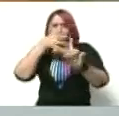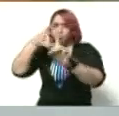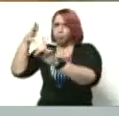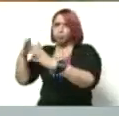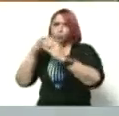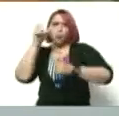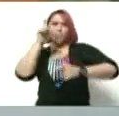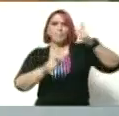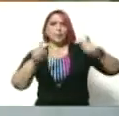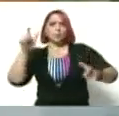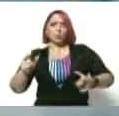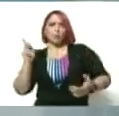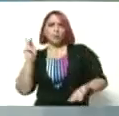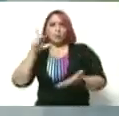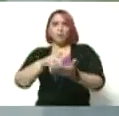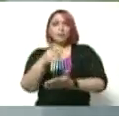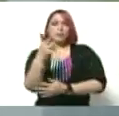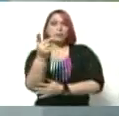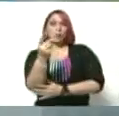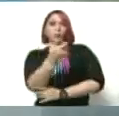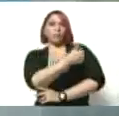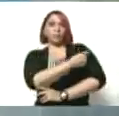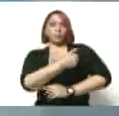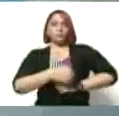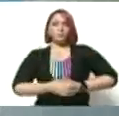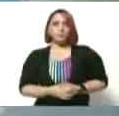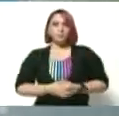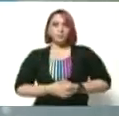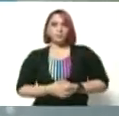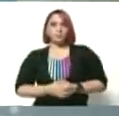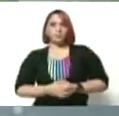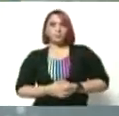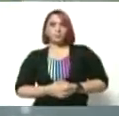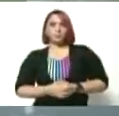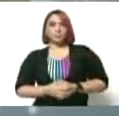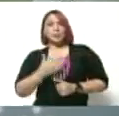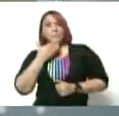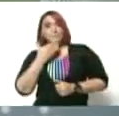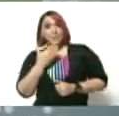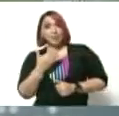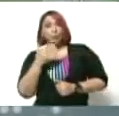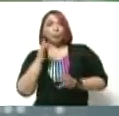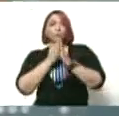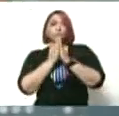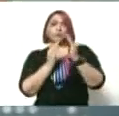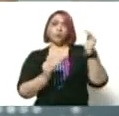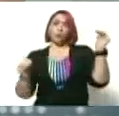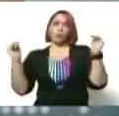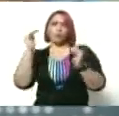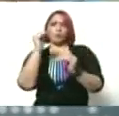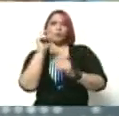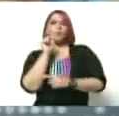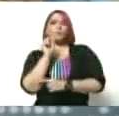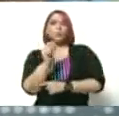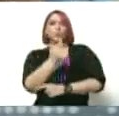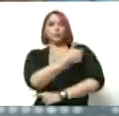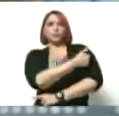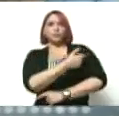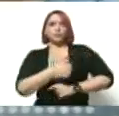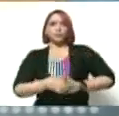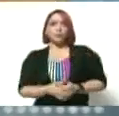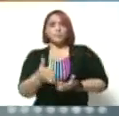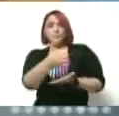aquellas personas que vienen en una segunda dosis luego estamos pidiendo que se aumenten los puntos de vacunación en